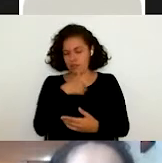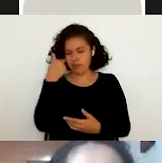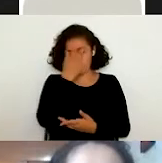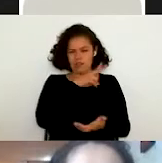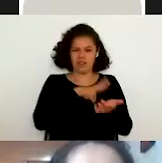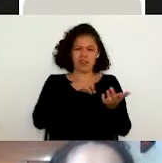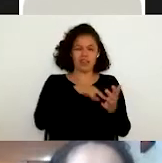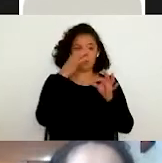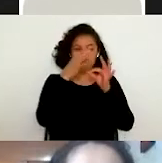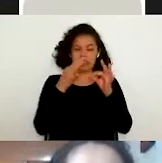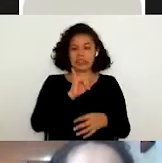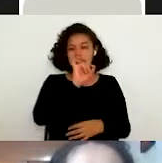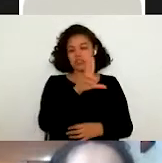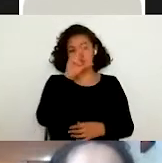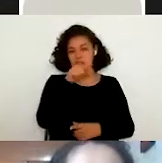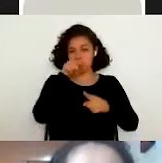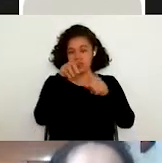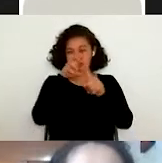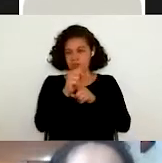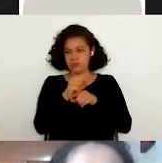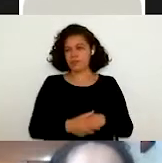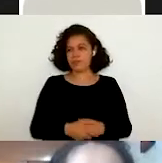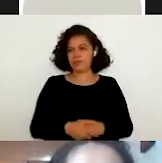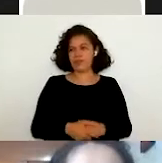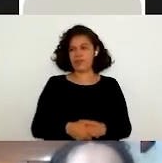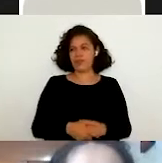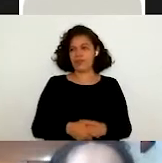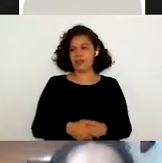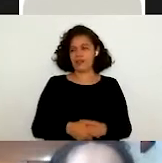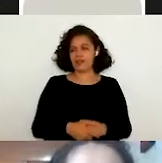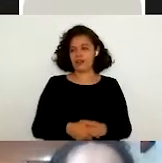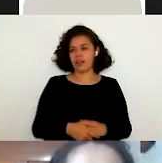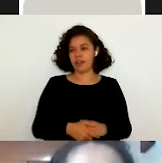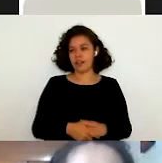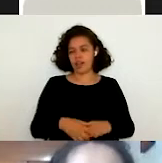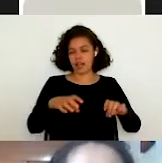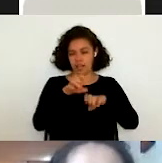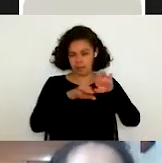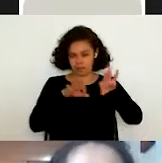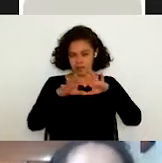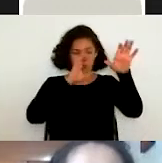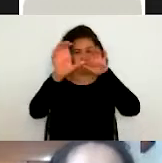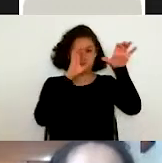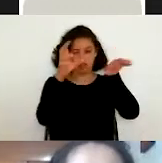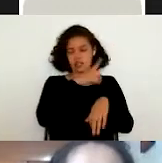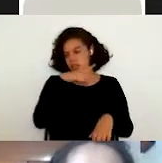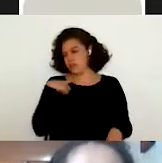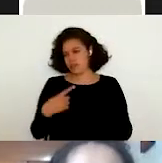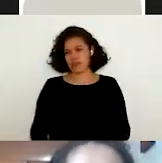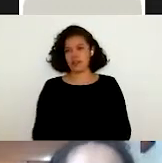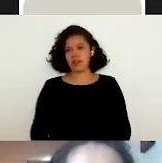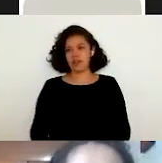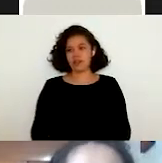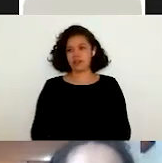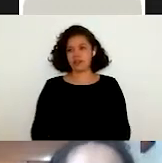de objetivos y metas y se hace necesaria la comunicación con el equipo de trabajo del proyecto.